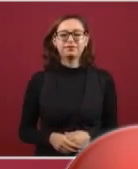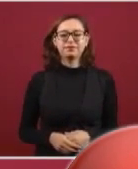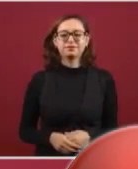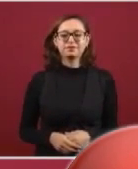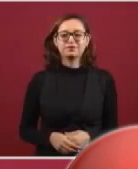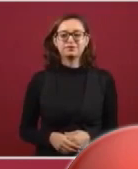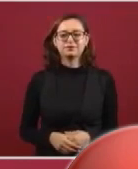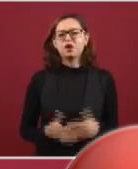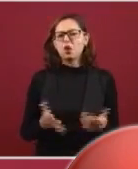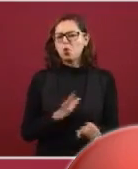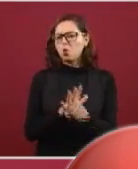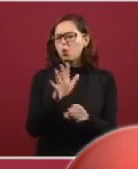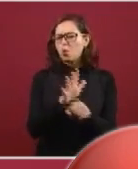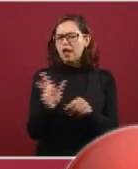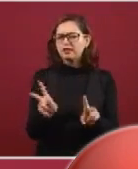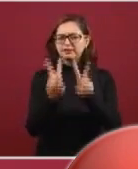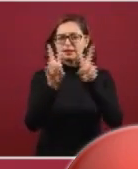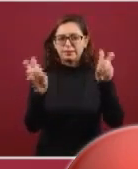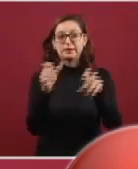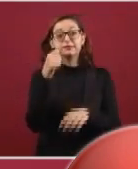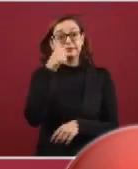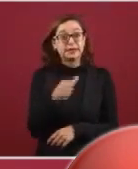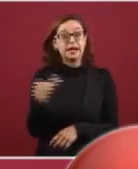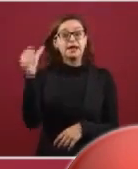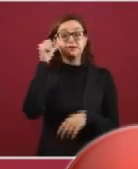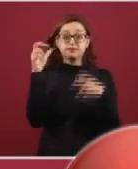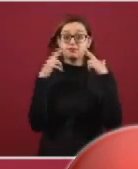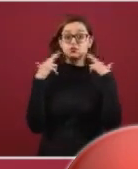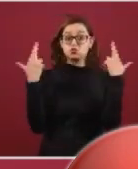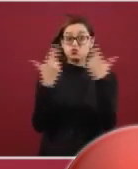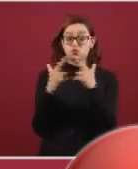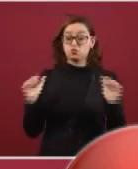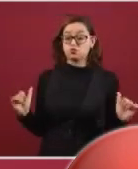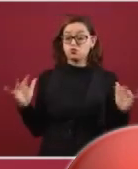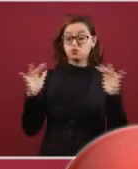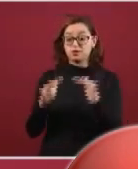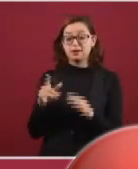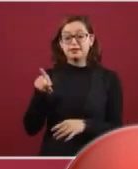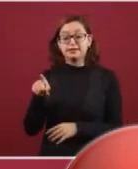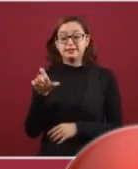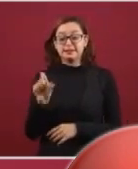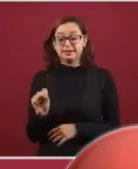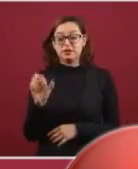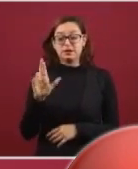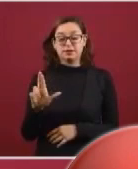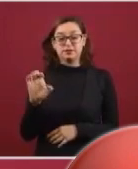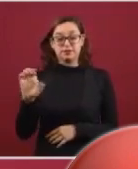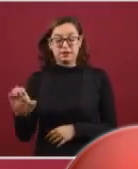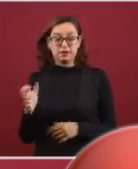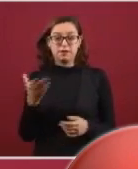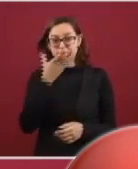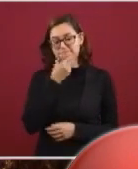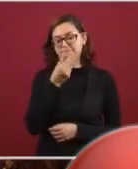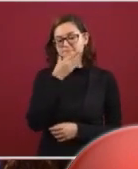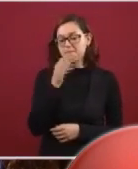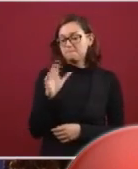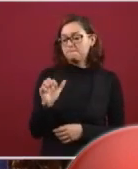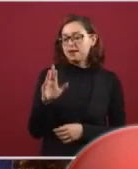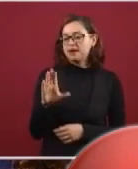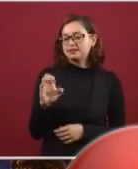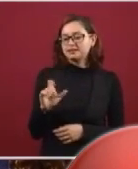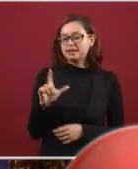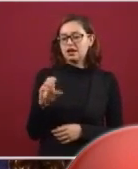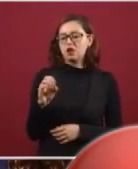que se dio el día de ayer entre el secretario de Relaciones Exteriores, Marcelo Ebrard,